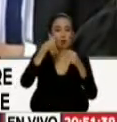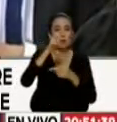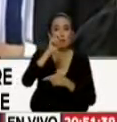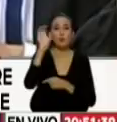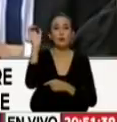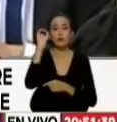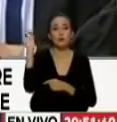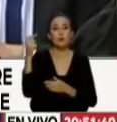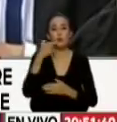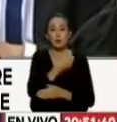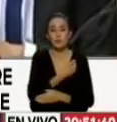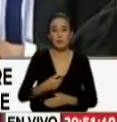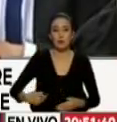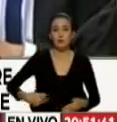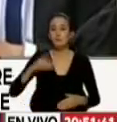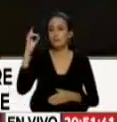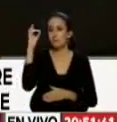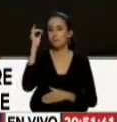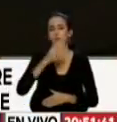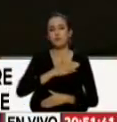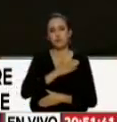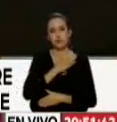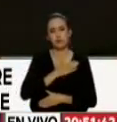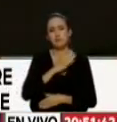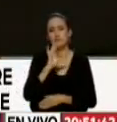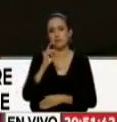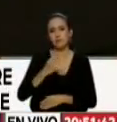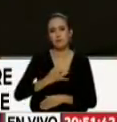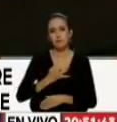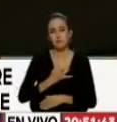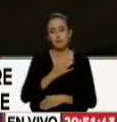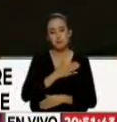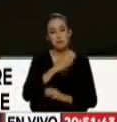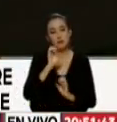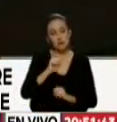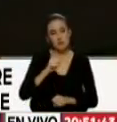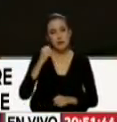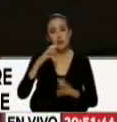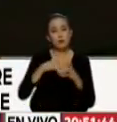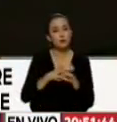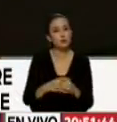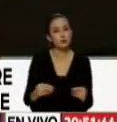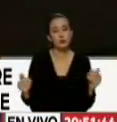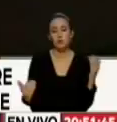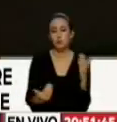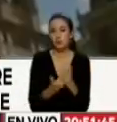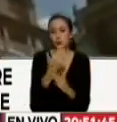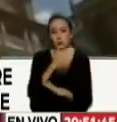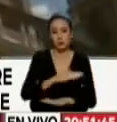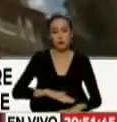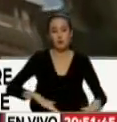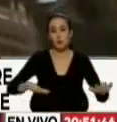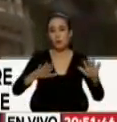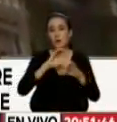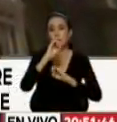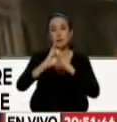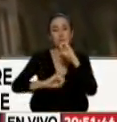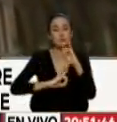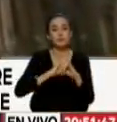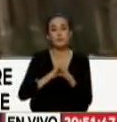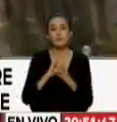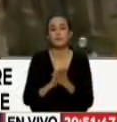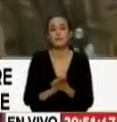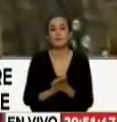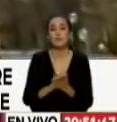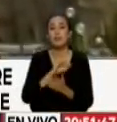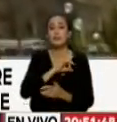Morales reaccionó y dijo sentirse confiado de lograr tener una salida al mar y que será una nueva etapa de relaciones internacionales. Mientras que